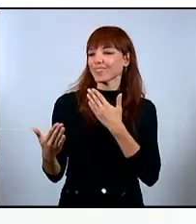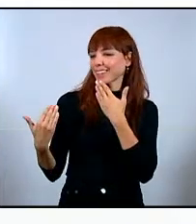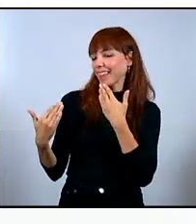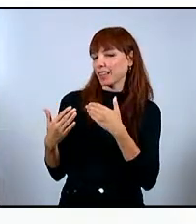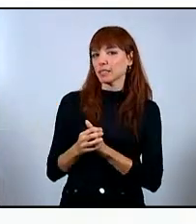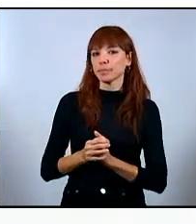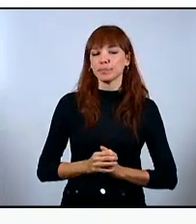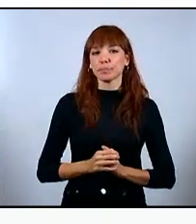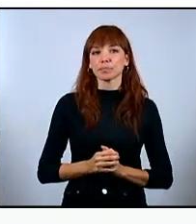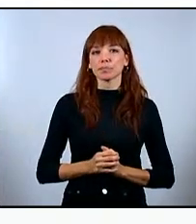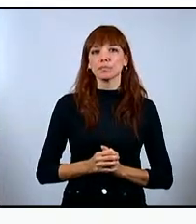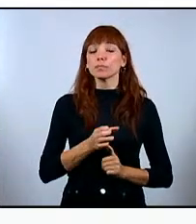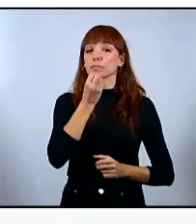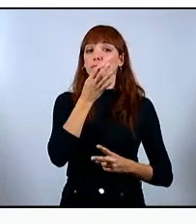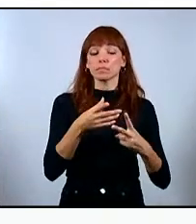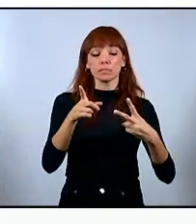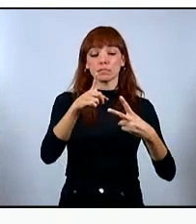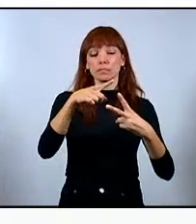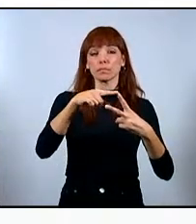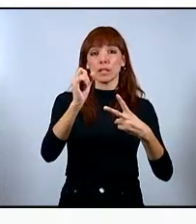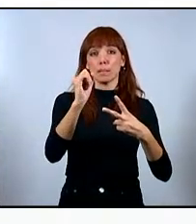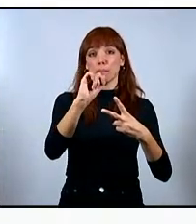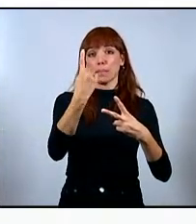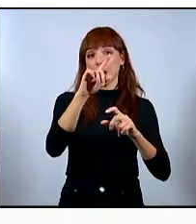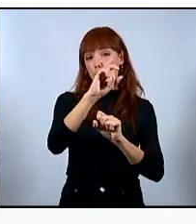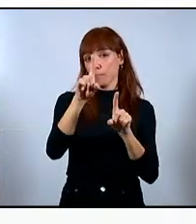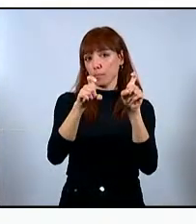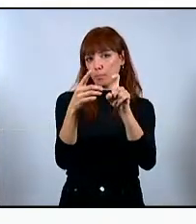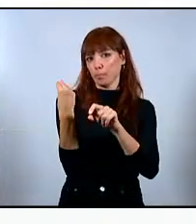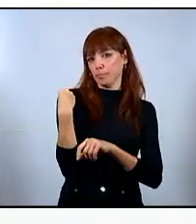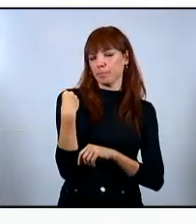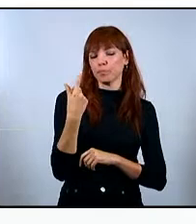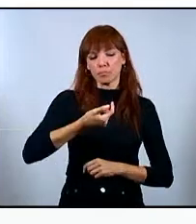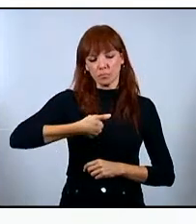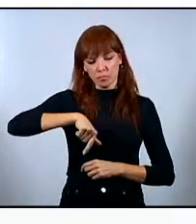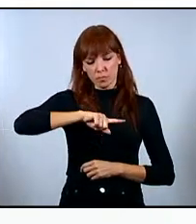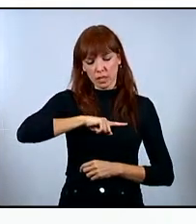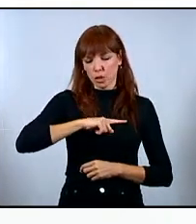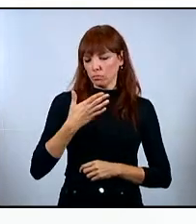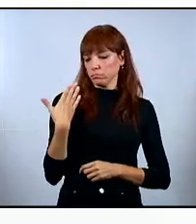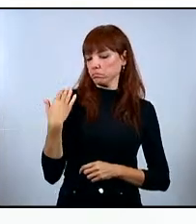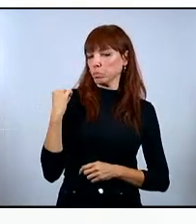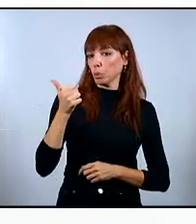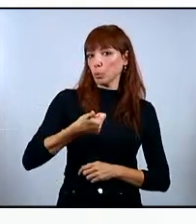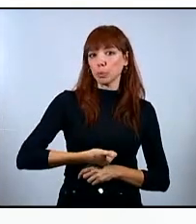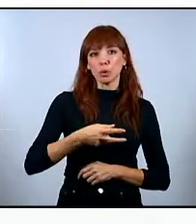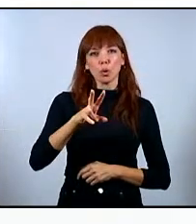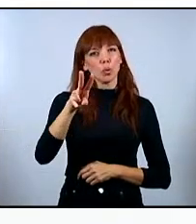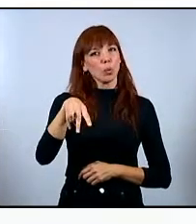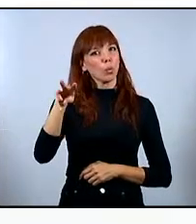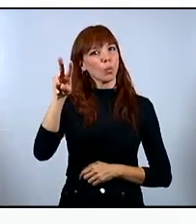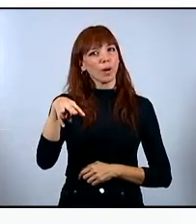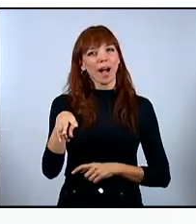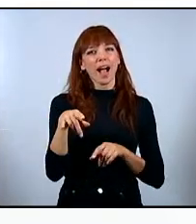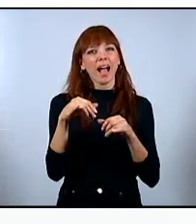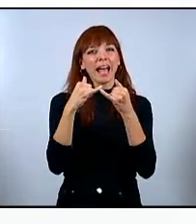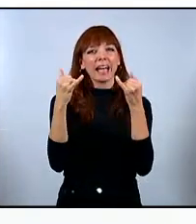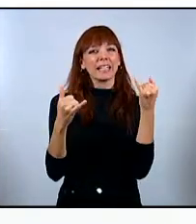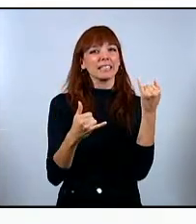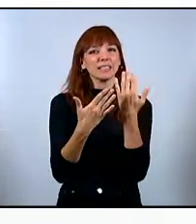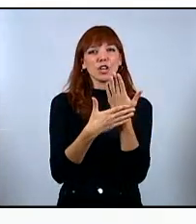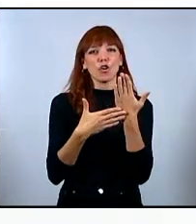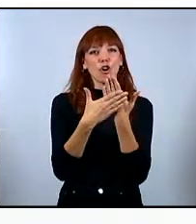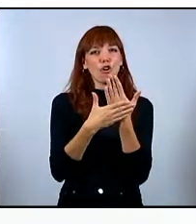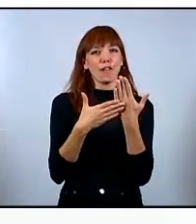gracias. Bueno, con respecto a la primera pregunta, nosotros nunca hemos tenido una crisis de gobierno